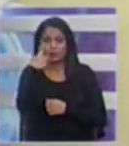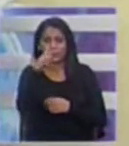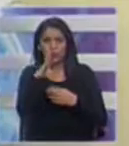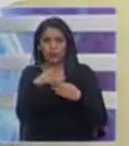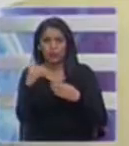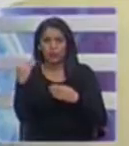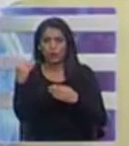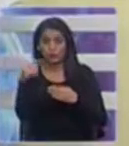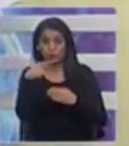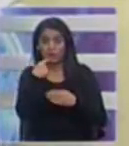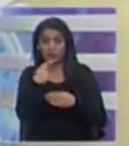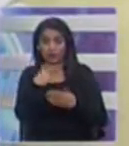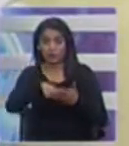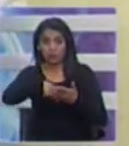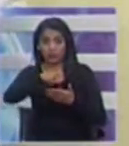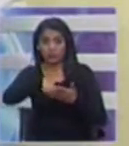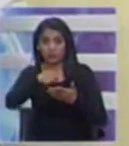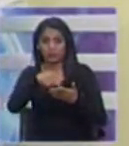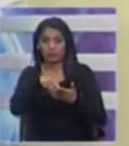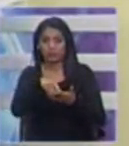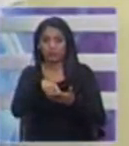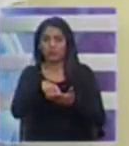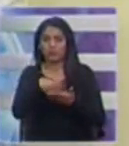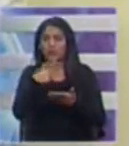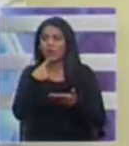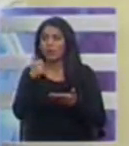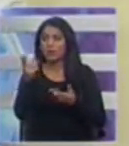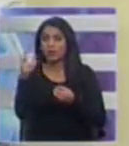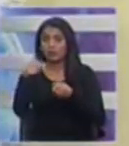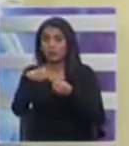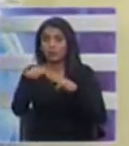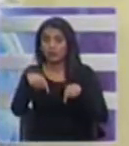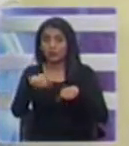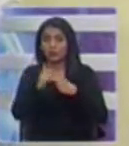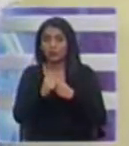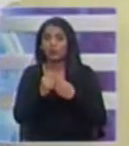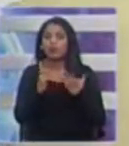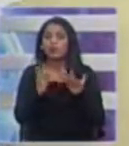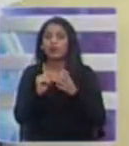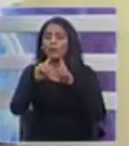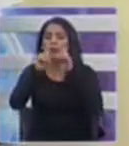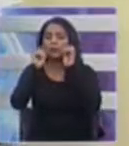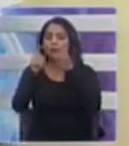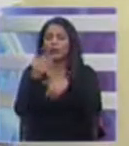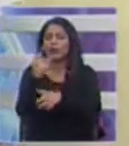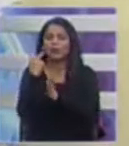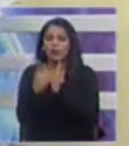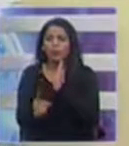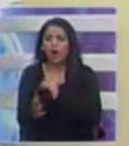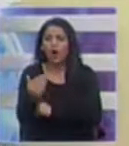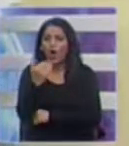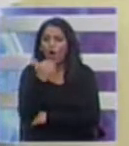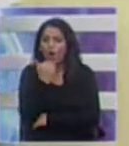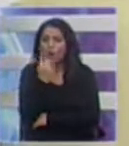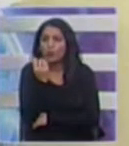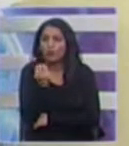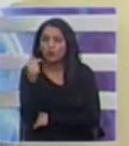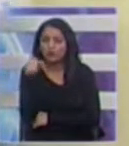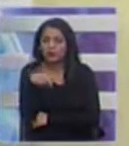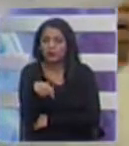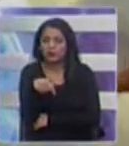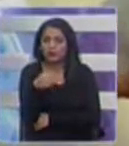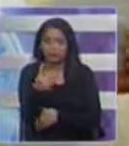carrera. Sumamos todos esos estudiantes después de 5 años, llegamos al récord de 500.000 estudiantes que no saben qué hacer, que se